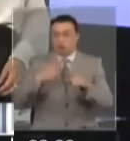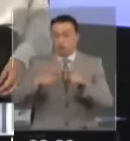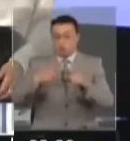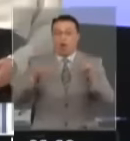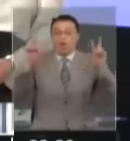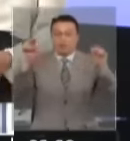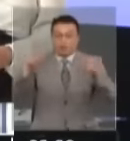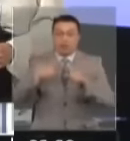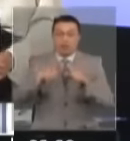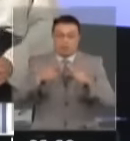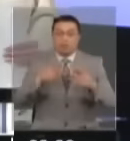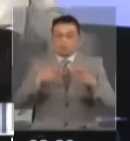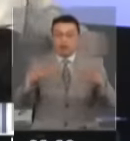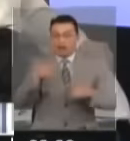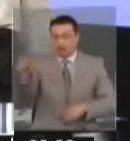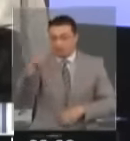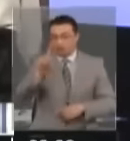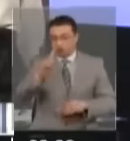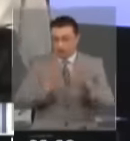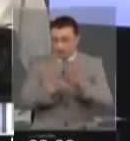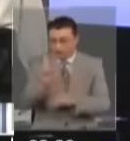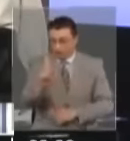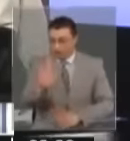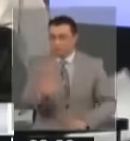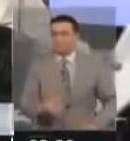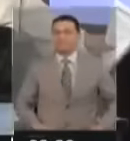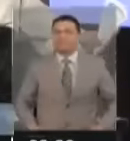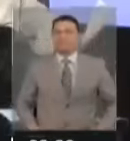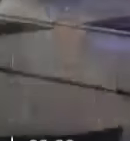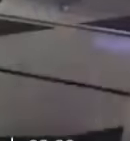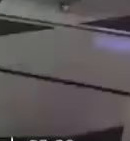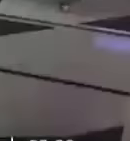por debatir a la vuelta. No se vayan.